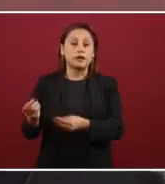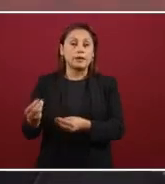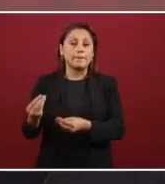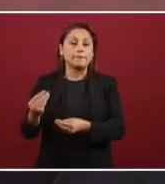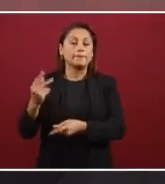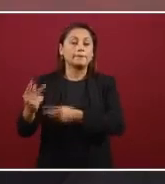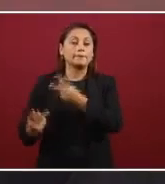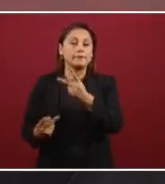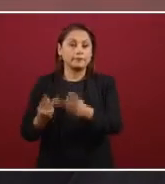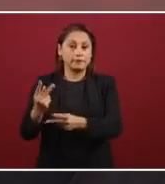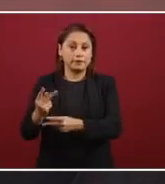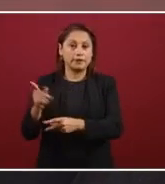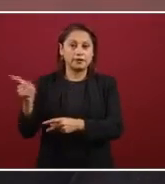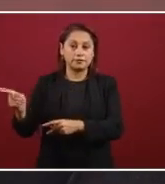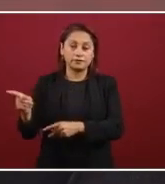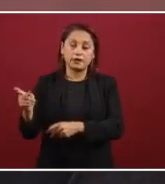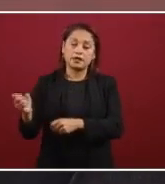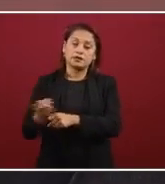a periodistas